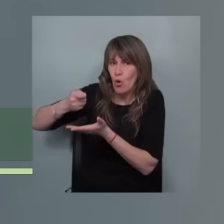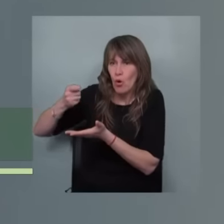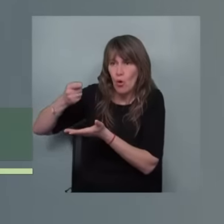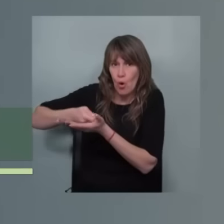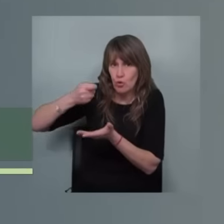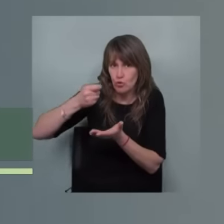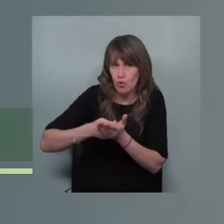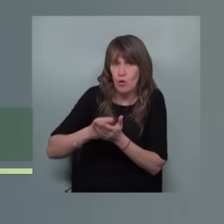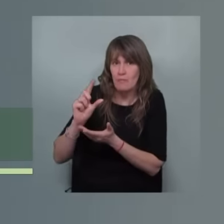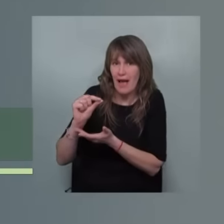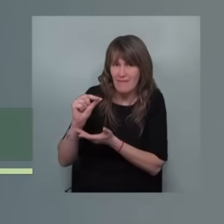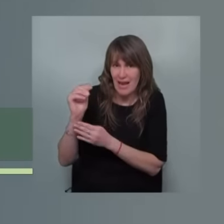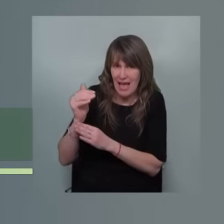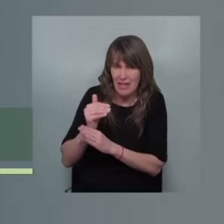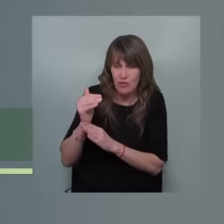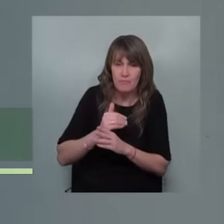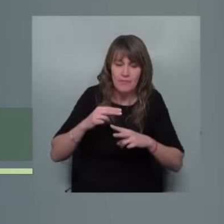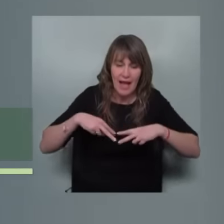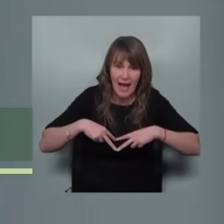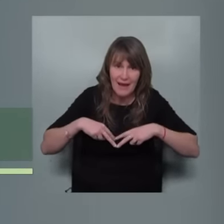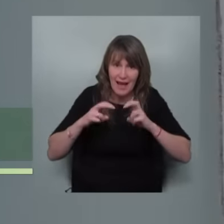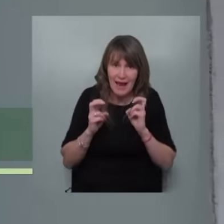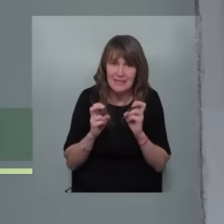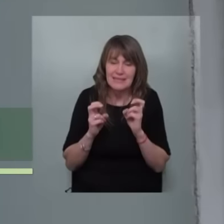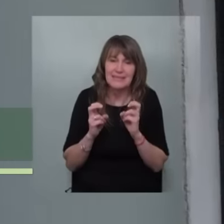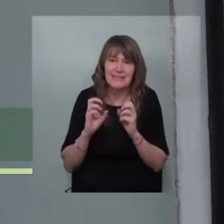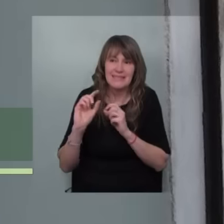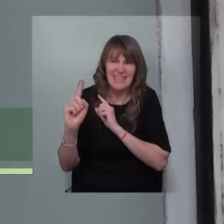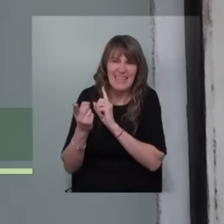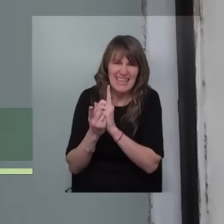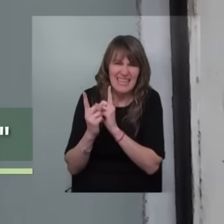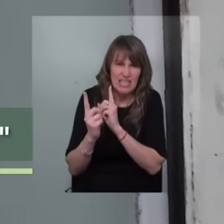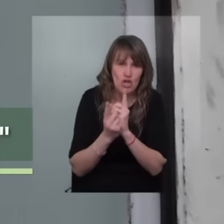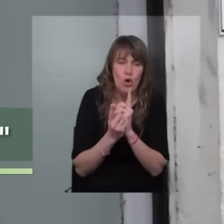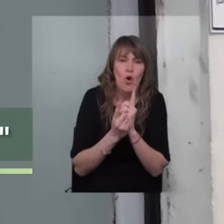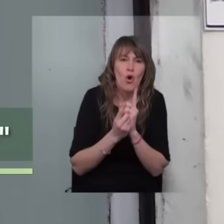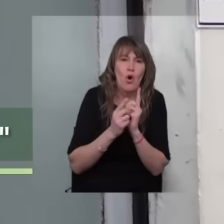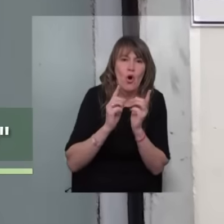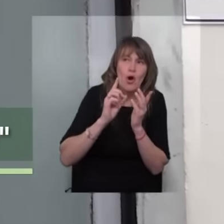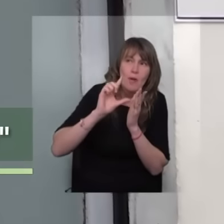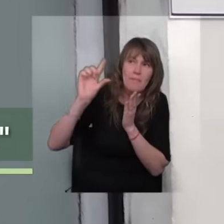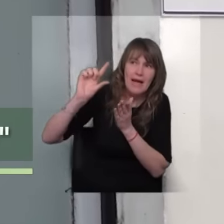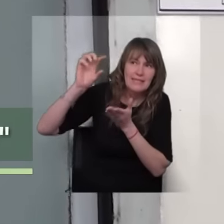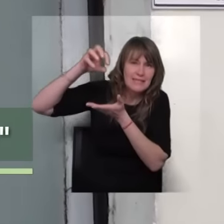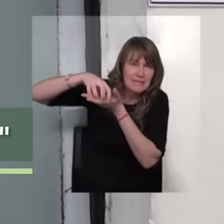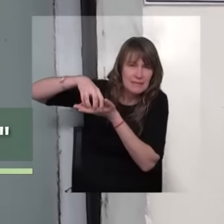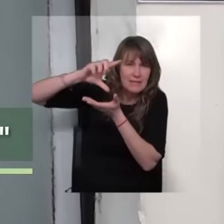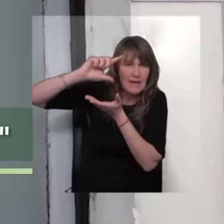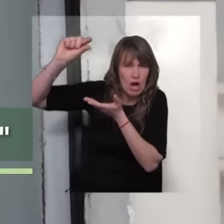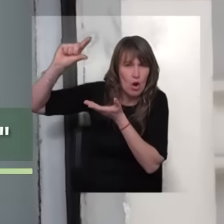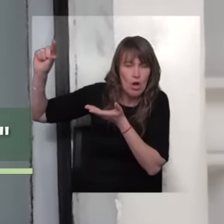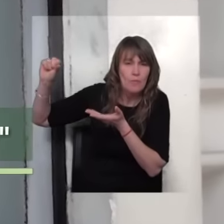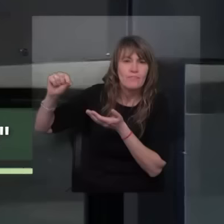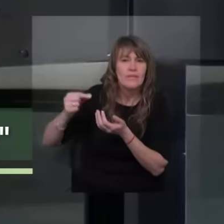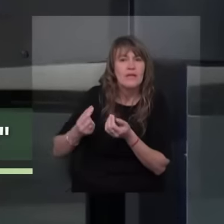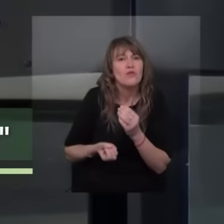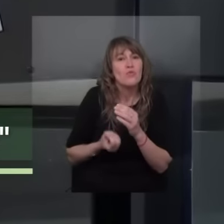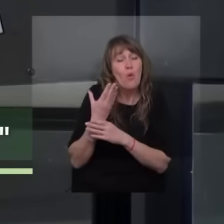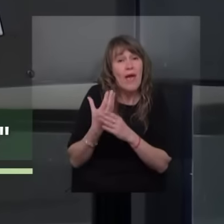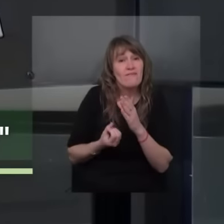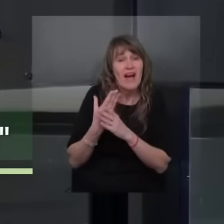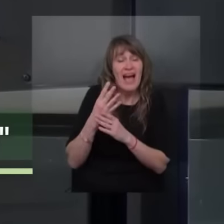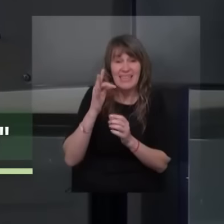eh los análisis clínicos en las suecas alejadas del centro pensamos que se ha incorporado mucha tecnología